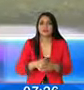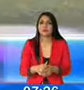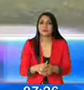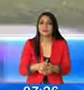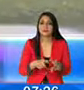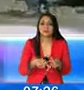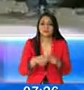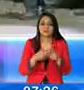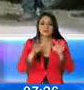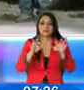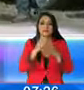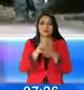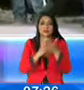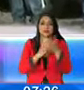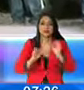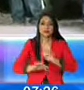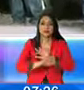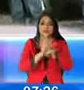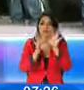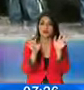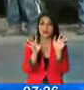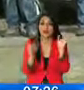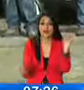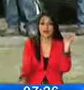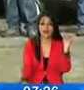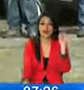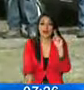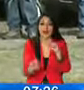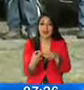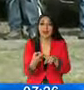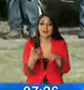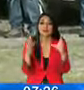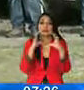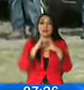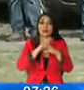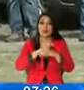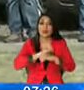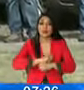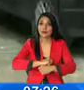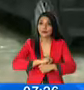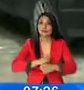a las 8:30 de la mañana de este miércoles y se extendió hasta la noche, y se